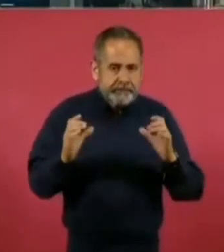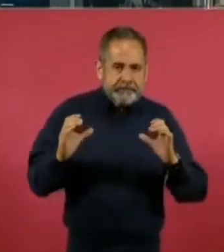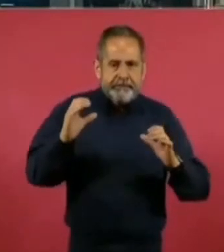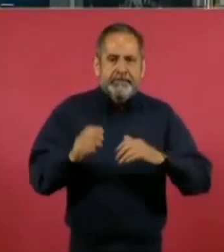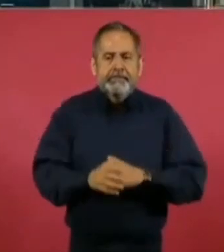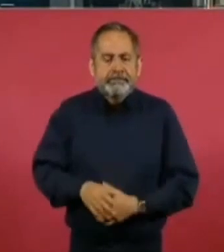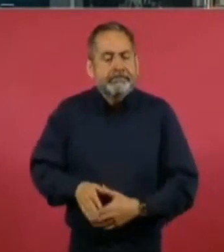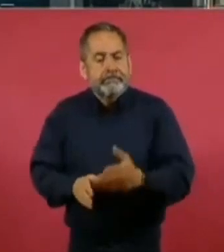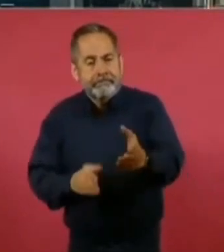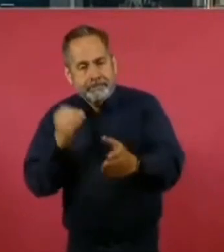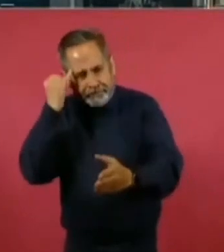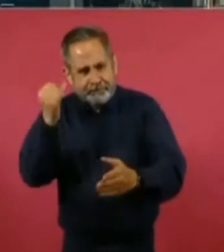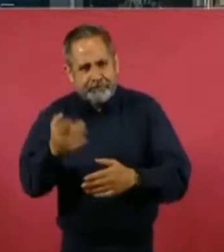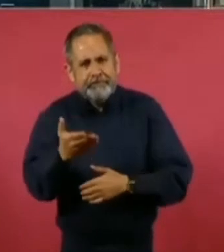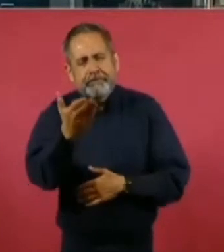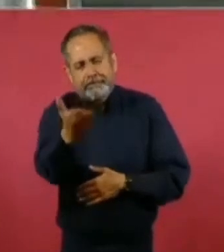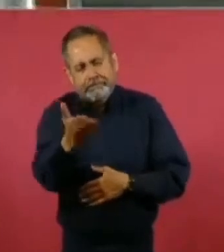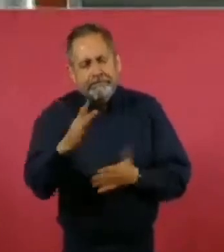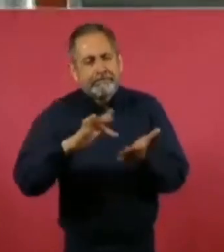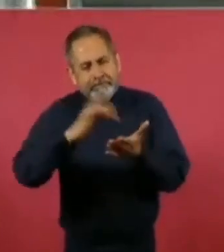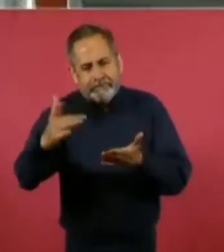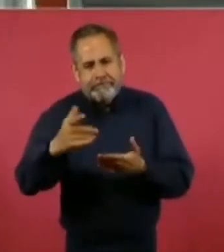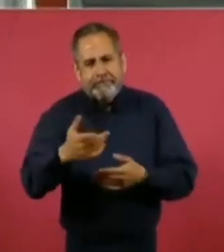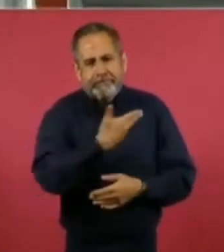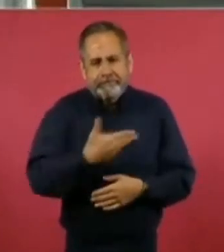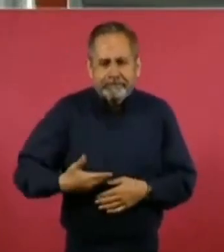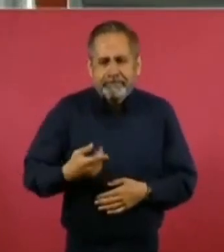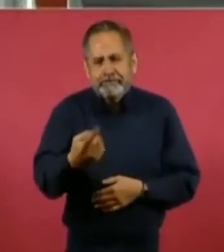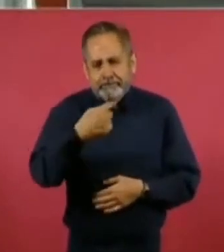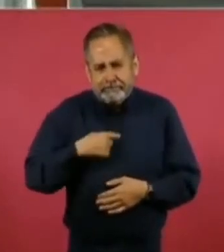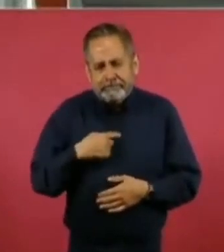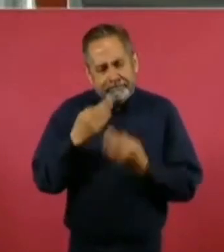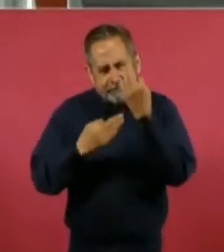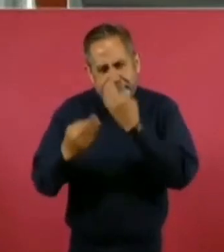su gobierno. Gracias, señor presidente, le aprecio muchísimo su muy buen trato. Oye,